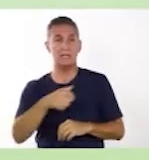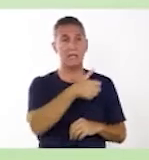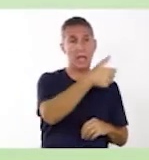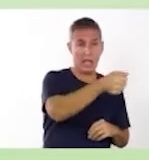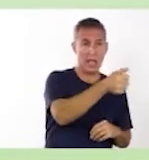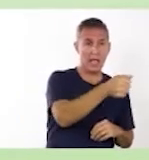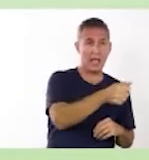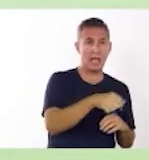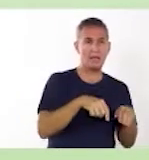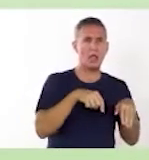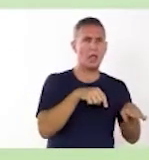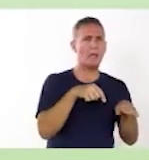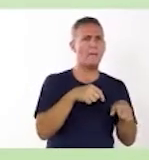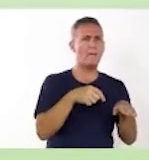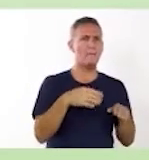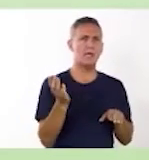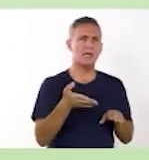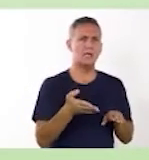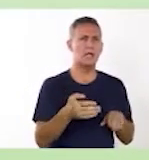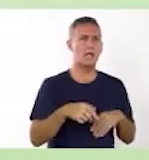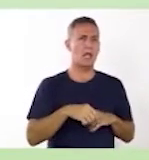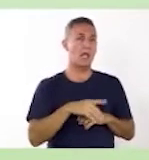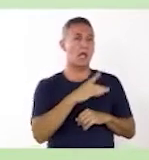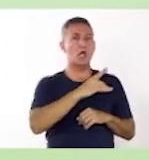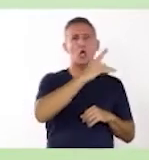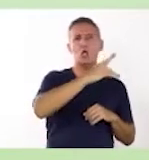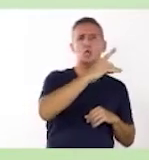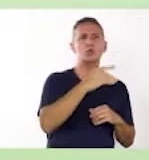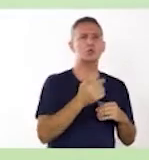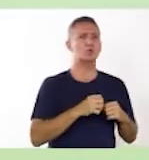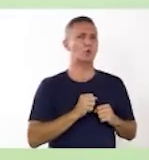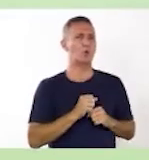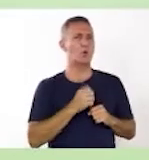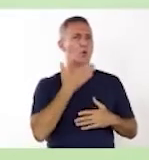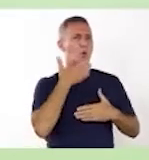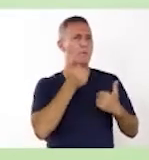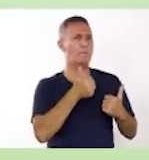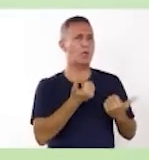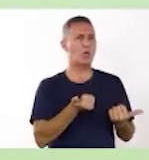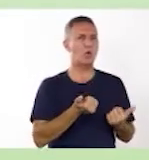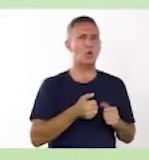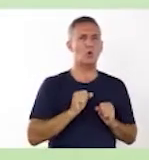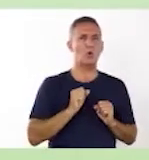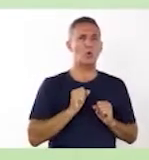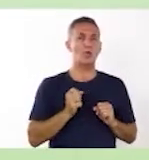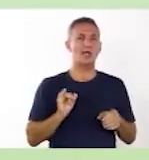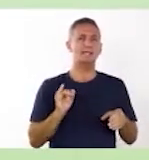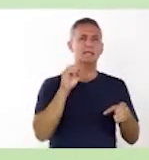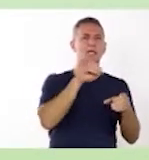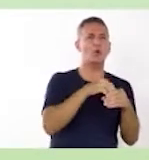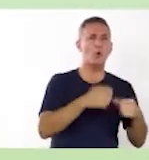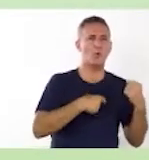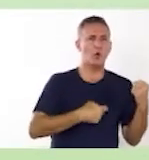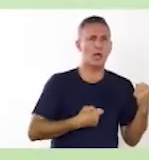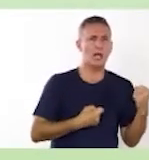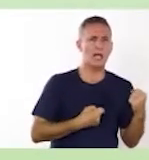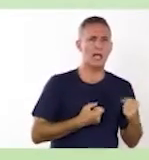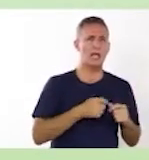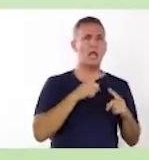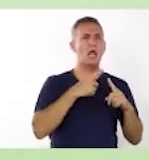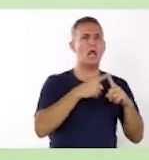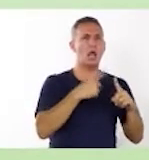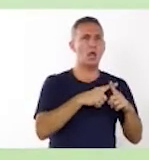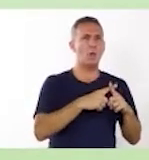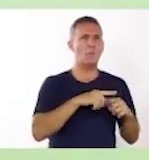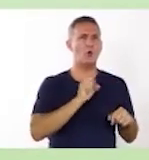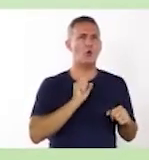Héctor. Aquiles, el de los pies ligeros, semidios, el divino, iracundo. Se incorpora a